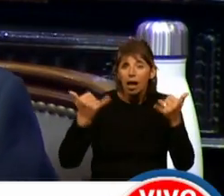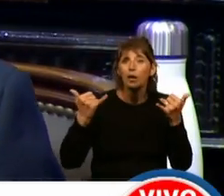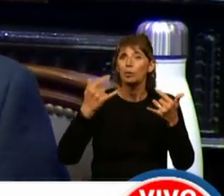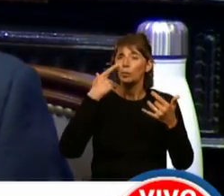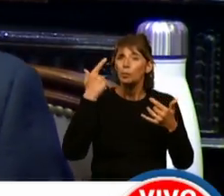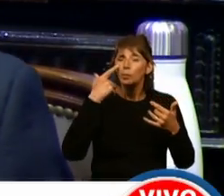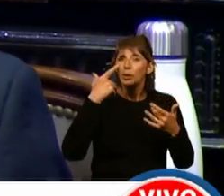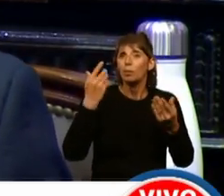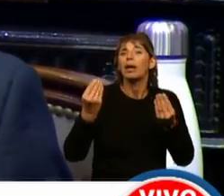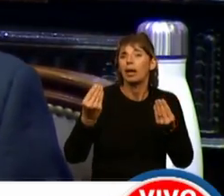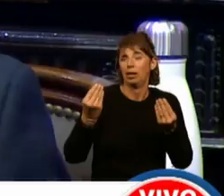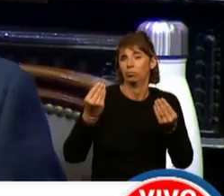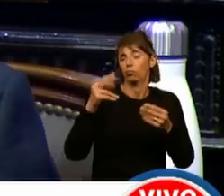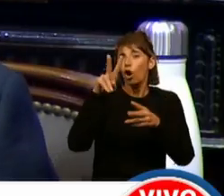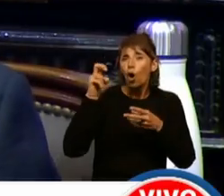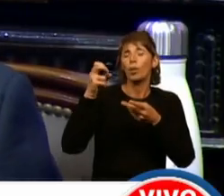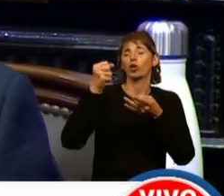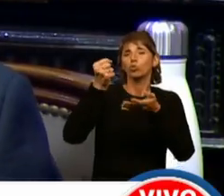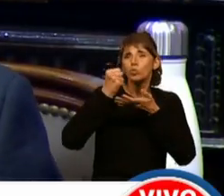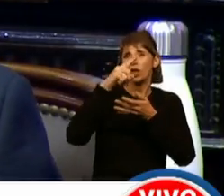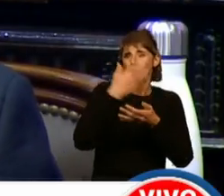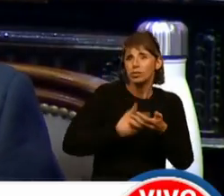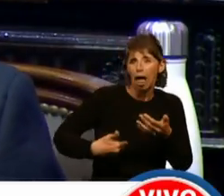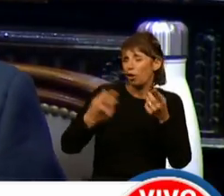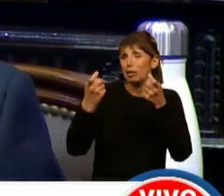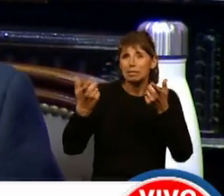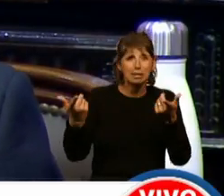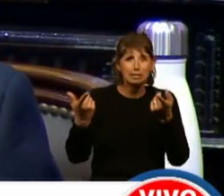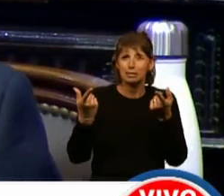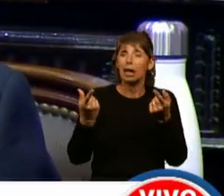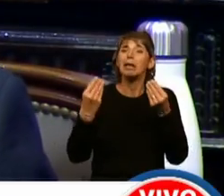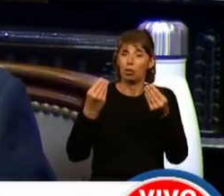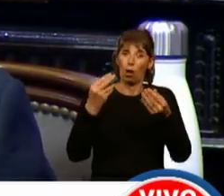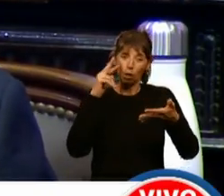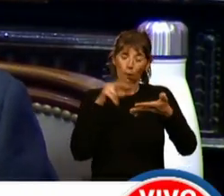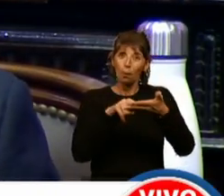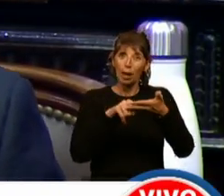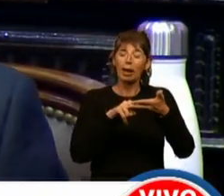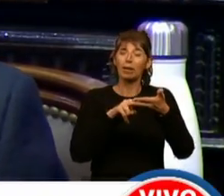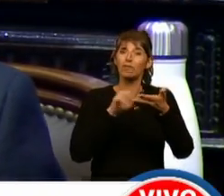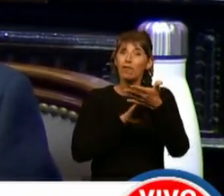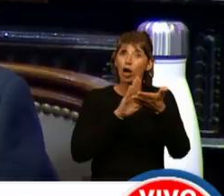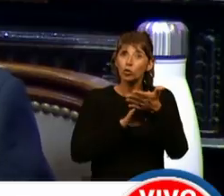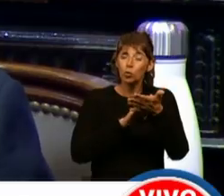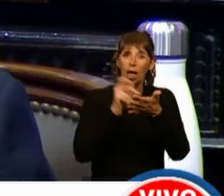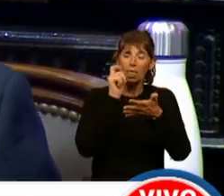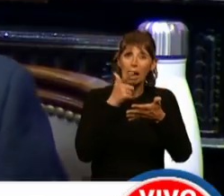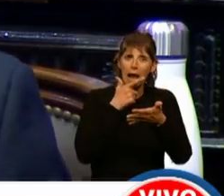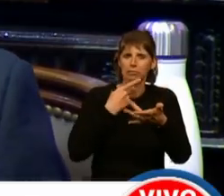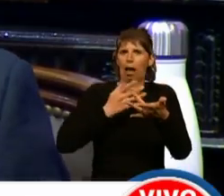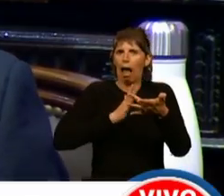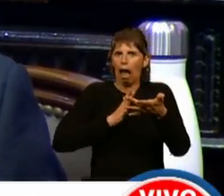de los planes sociales que están en condiciones de necesidad y que la boleta alta de gas a fin de mes es una mala noticia